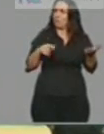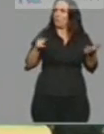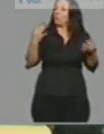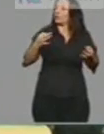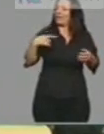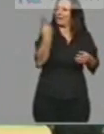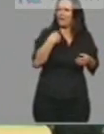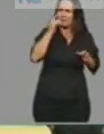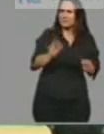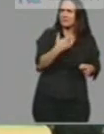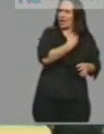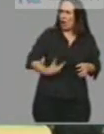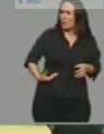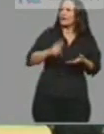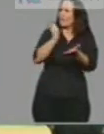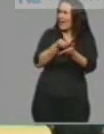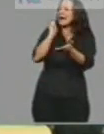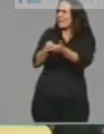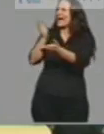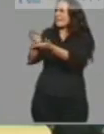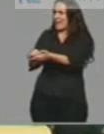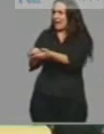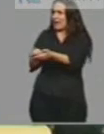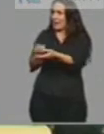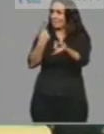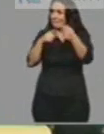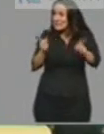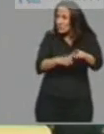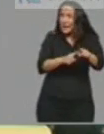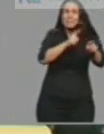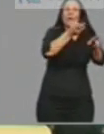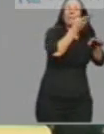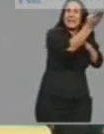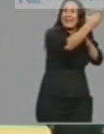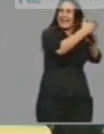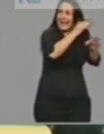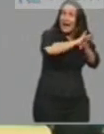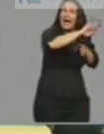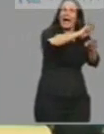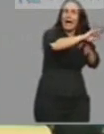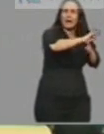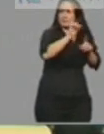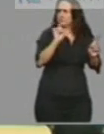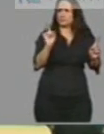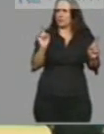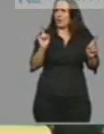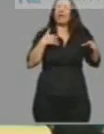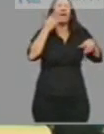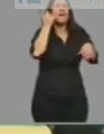es un pagador serial, pero no es un endeudador serial, porque la deuda se tomó durante